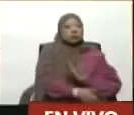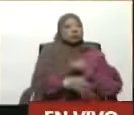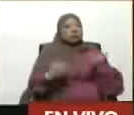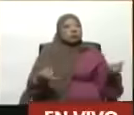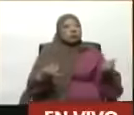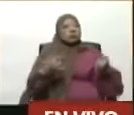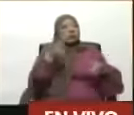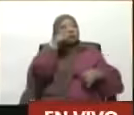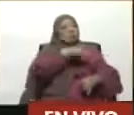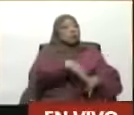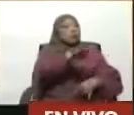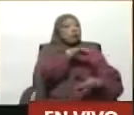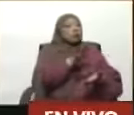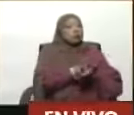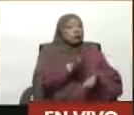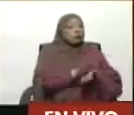combate.